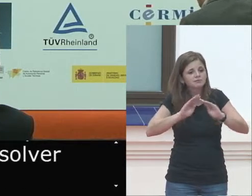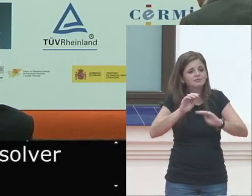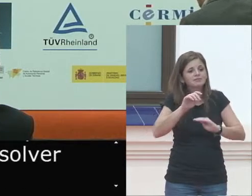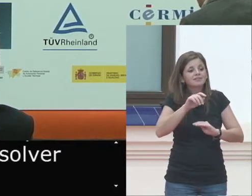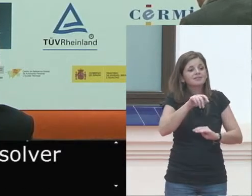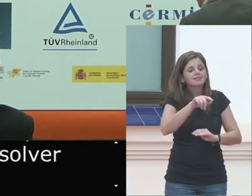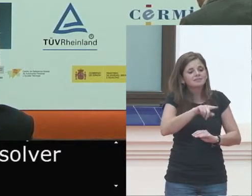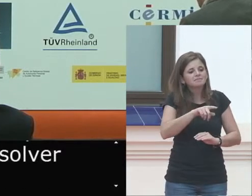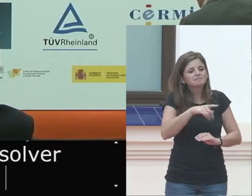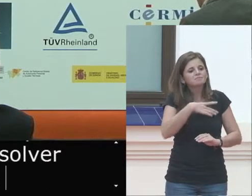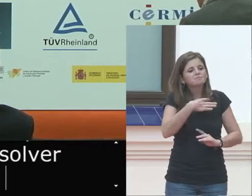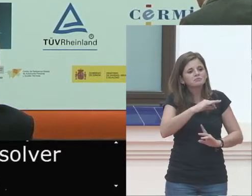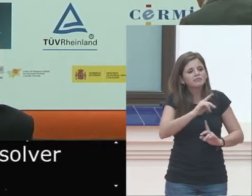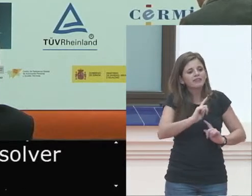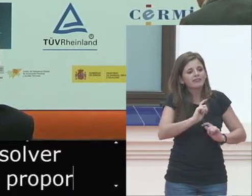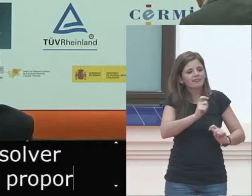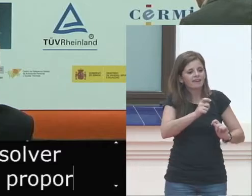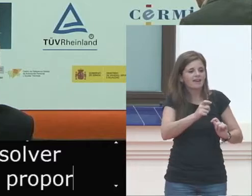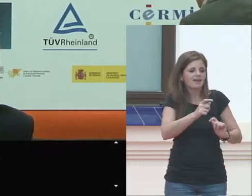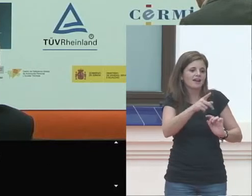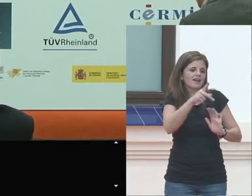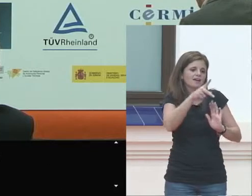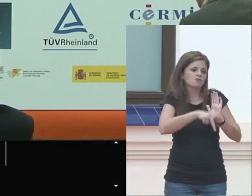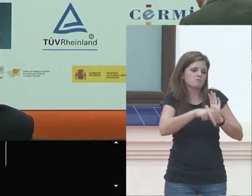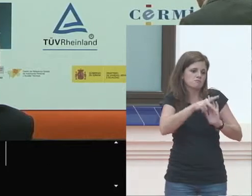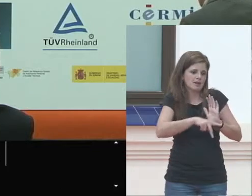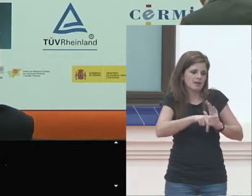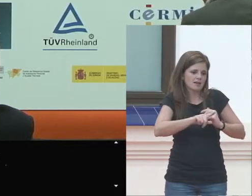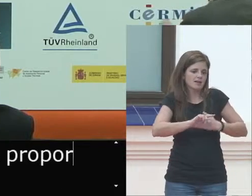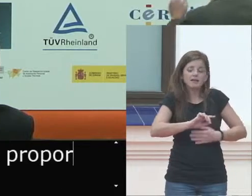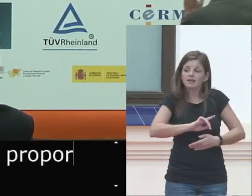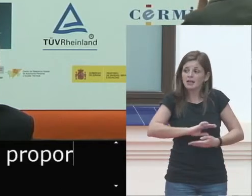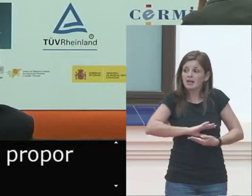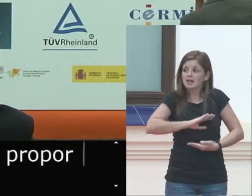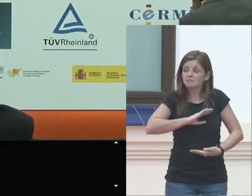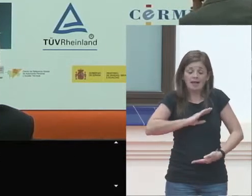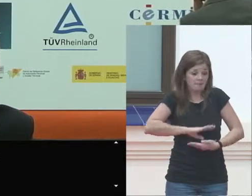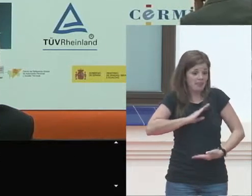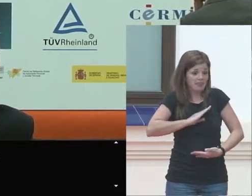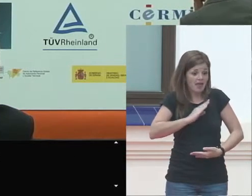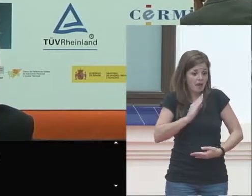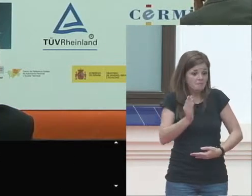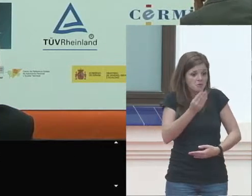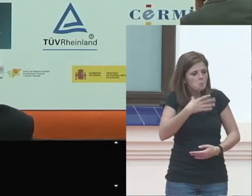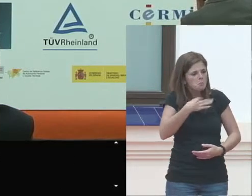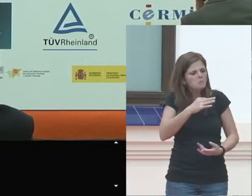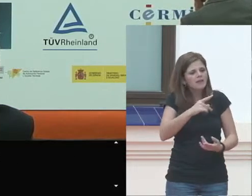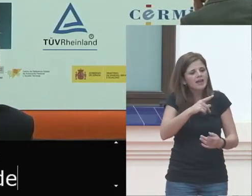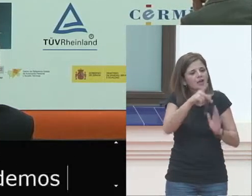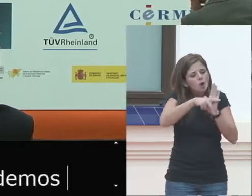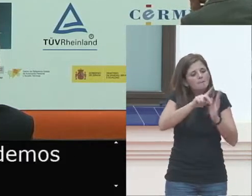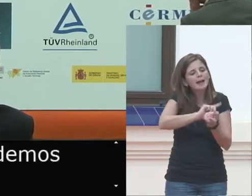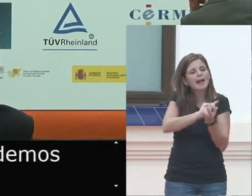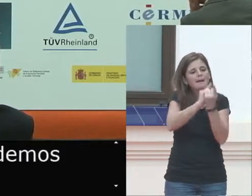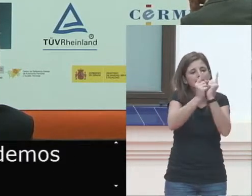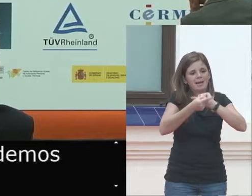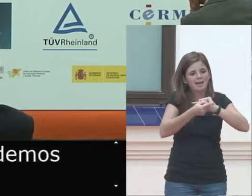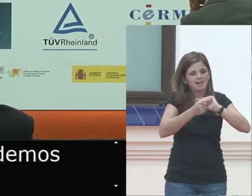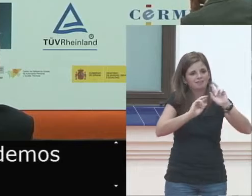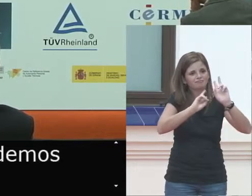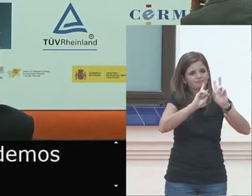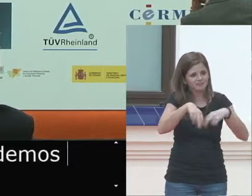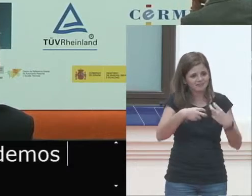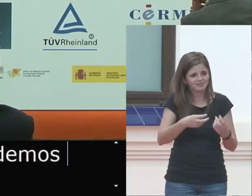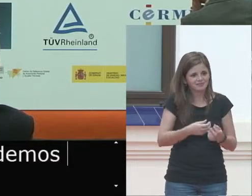puede proporcionar nuevas capacidades, podemos cambiar las normas y decir cosas